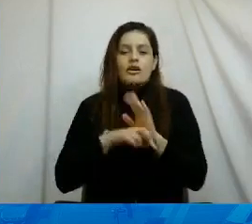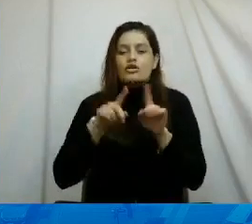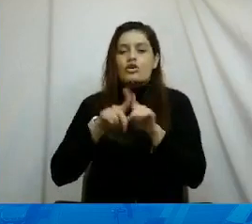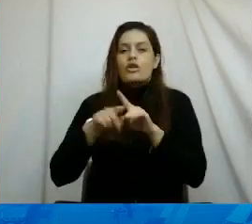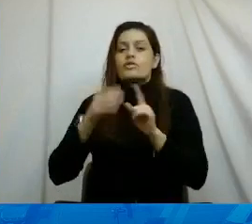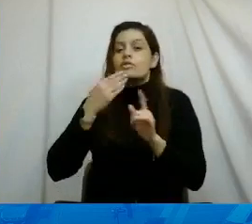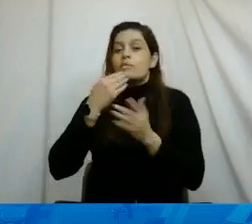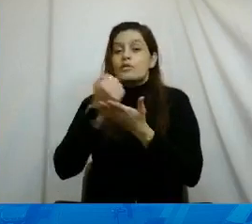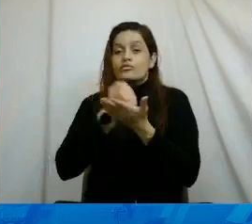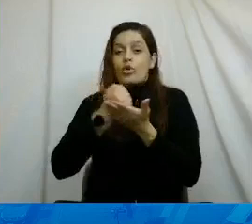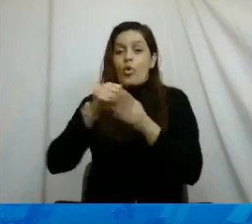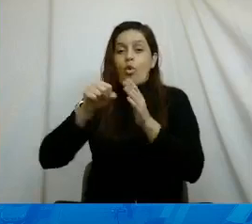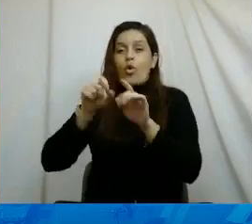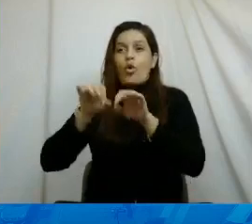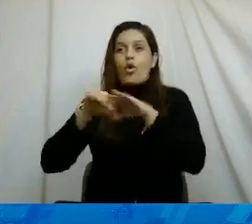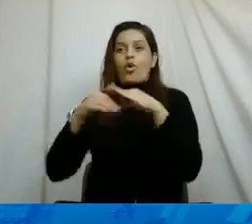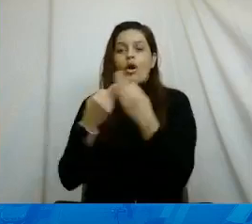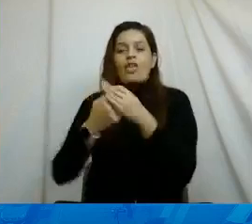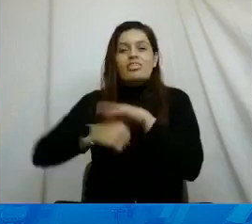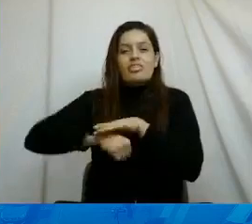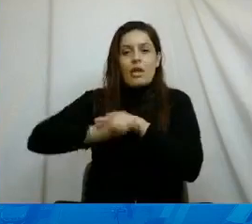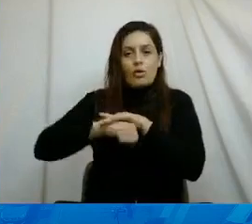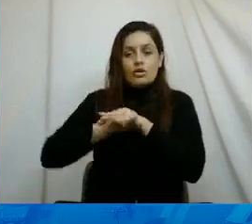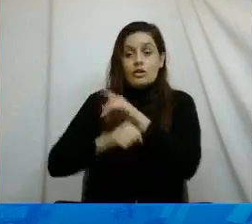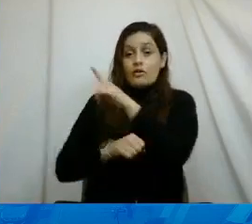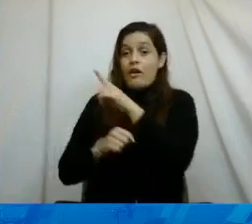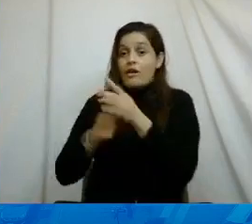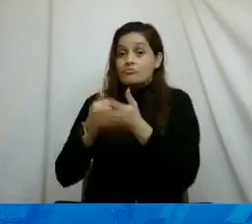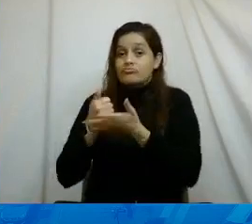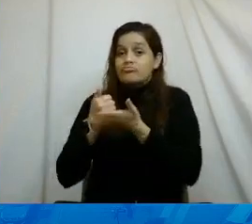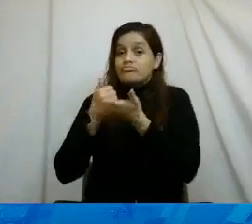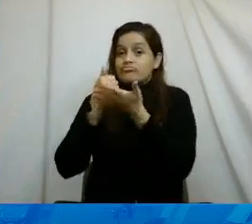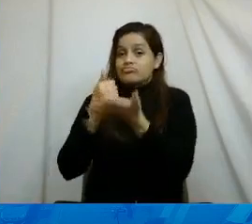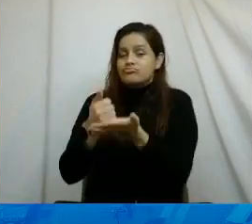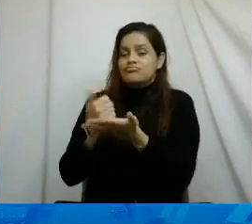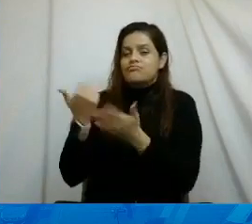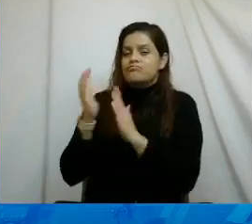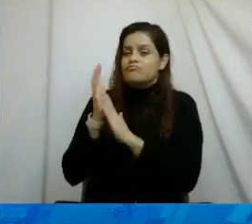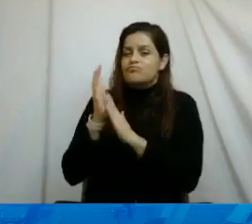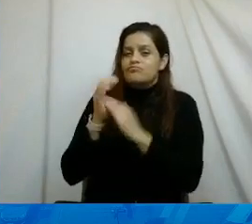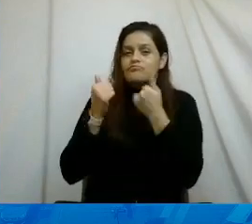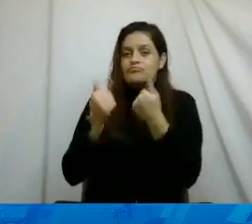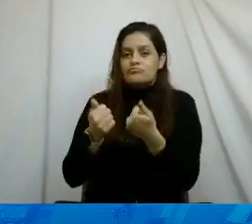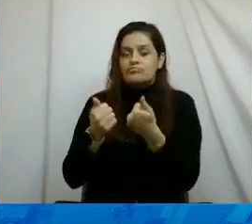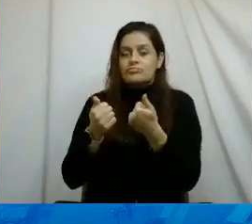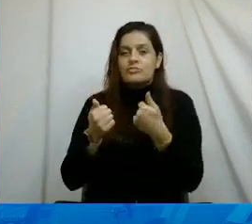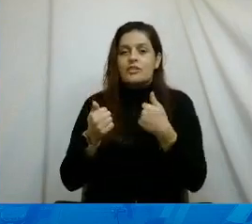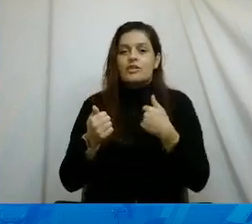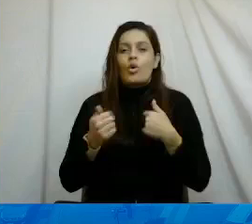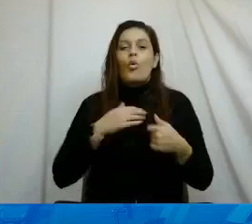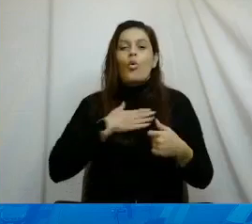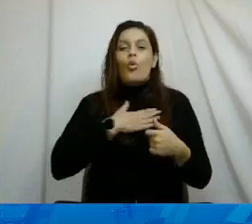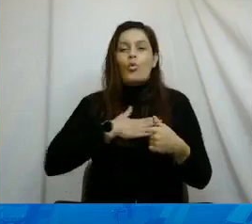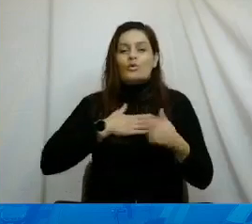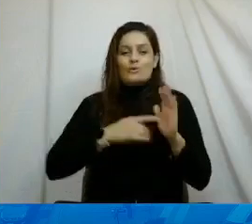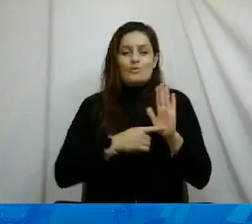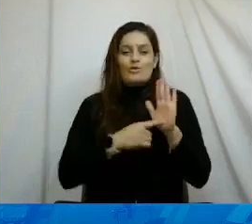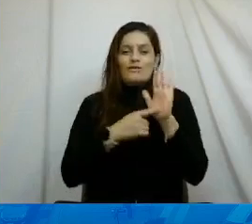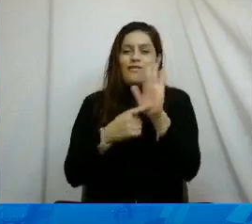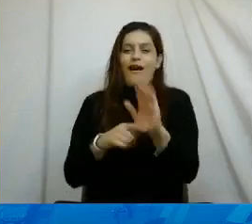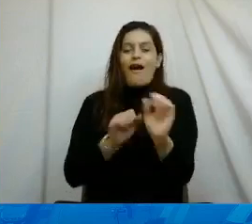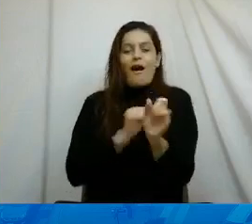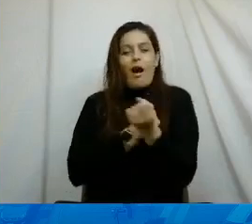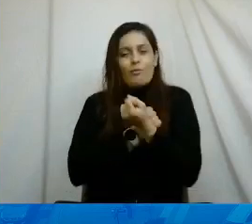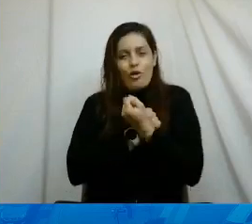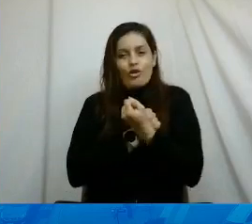deportivos. Un alcalde que, por así decirlo, irradiaba ese gran amor